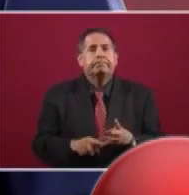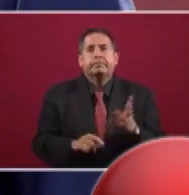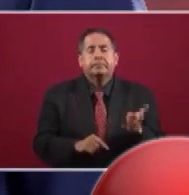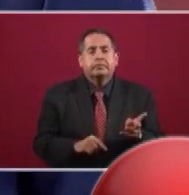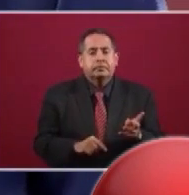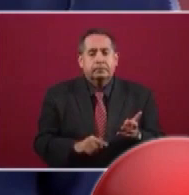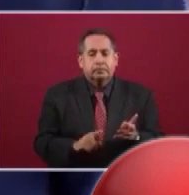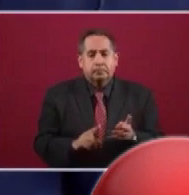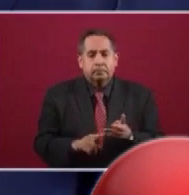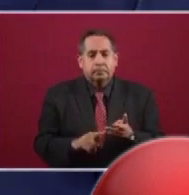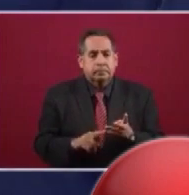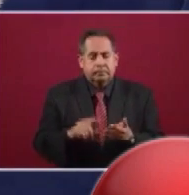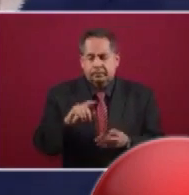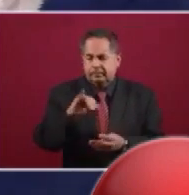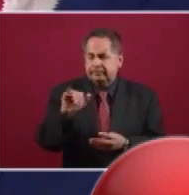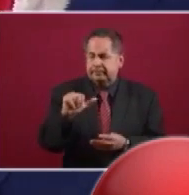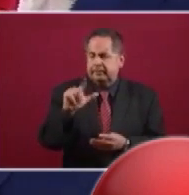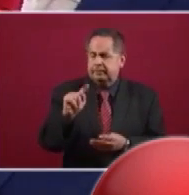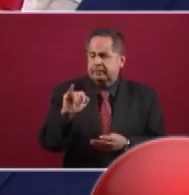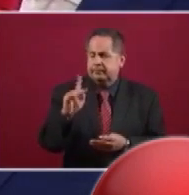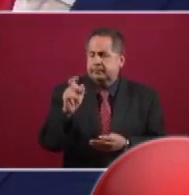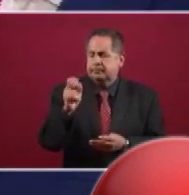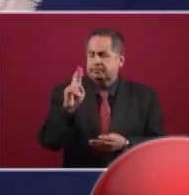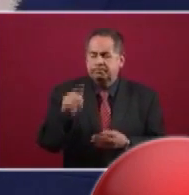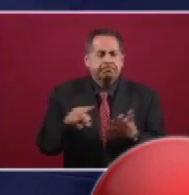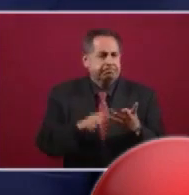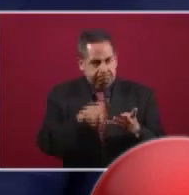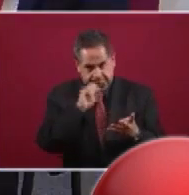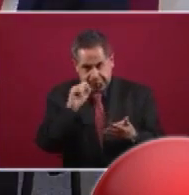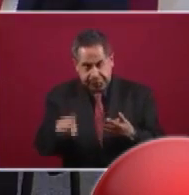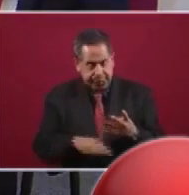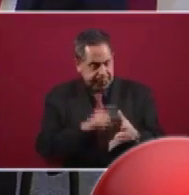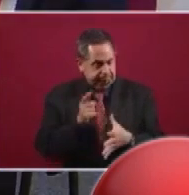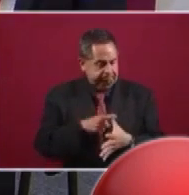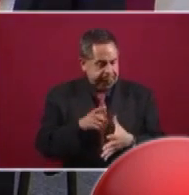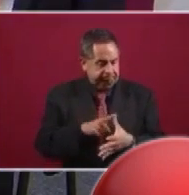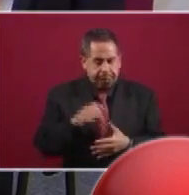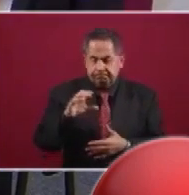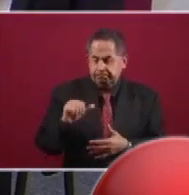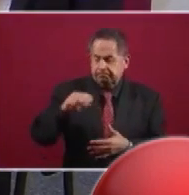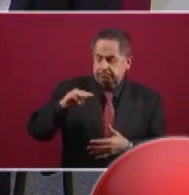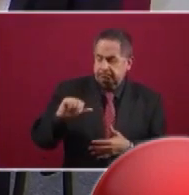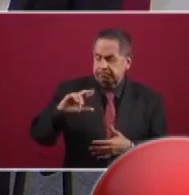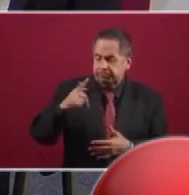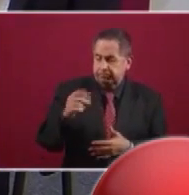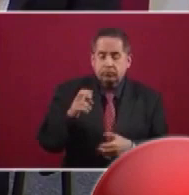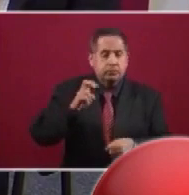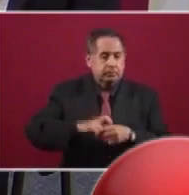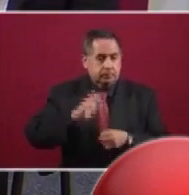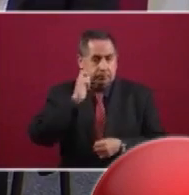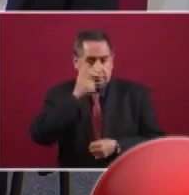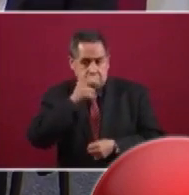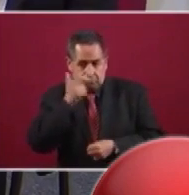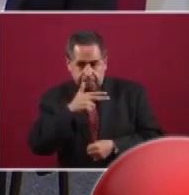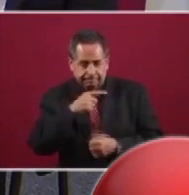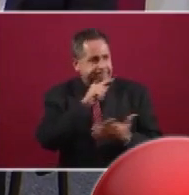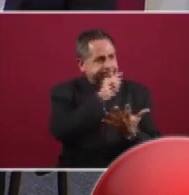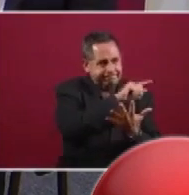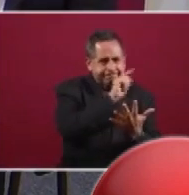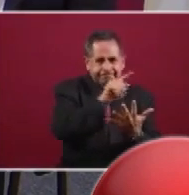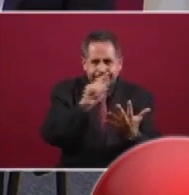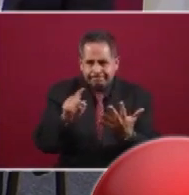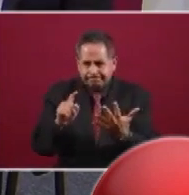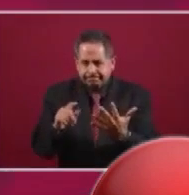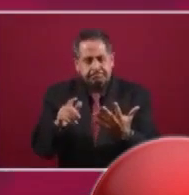en Jaltipan, la de Camargo, Chihuahua. Entonces estamos